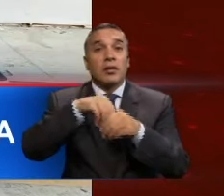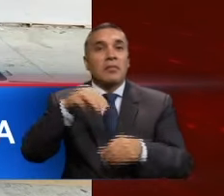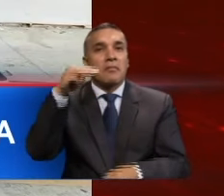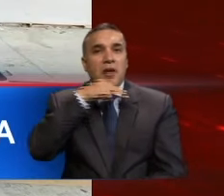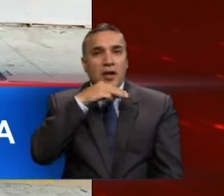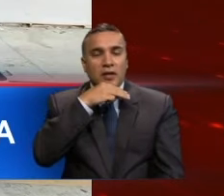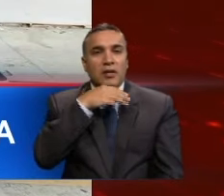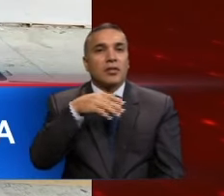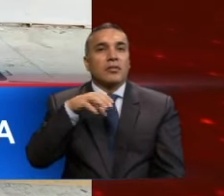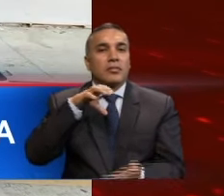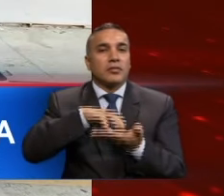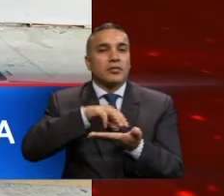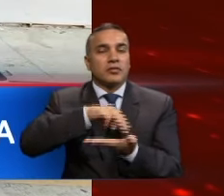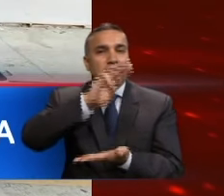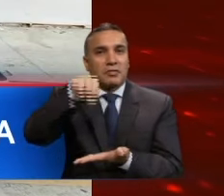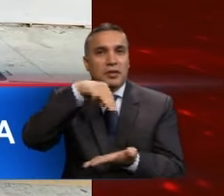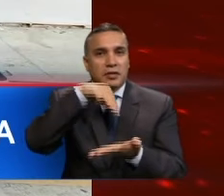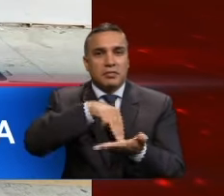en la provincia de Manabí.